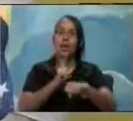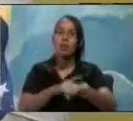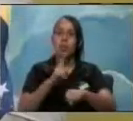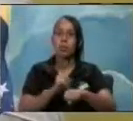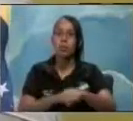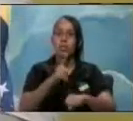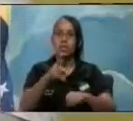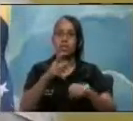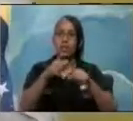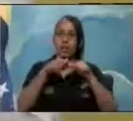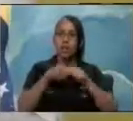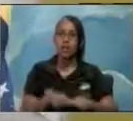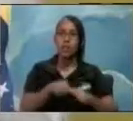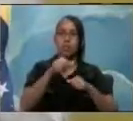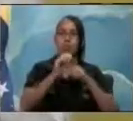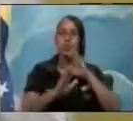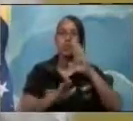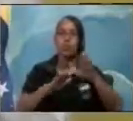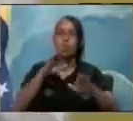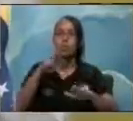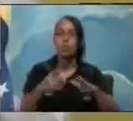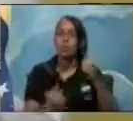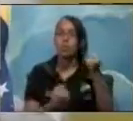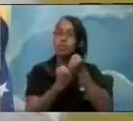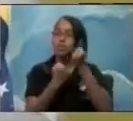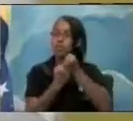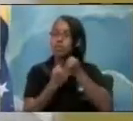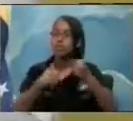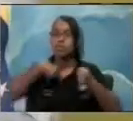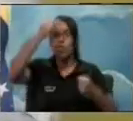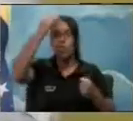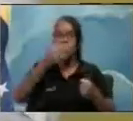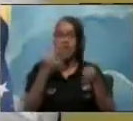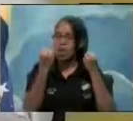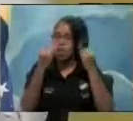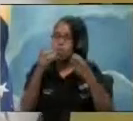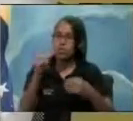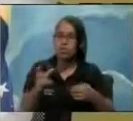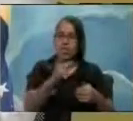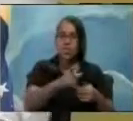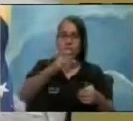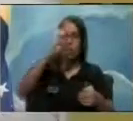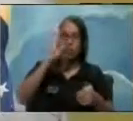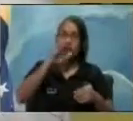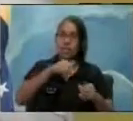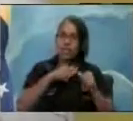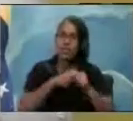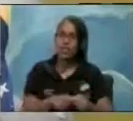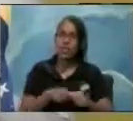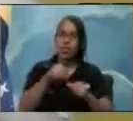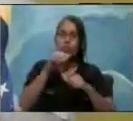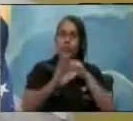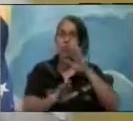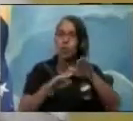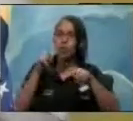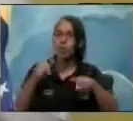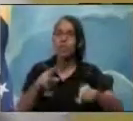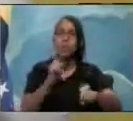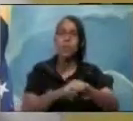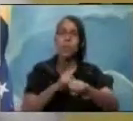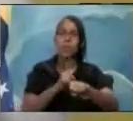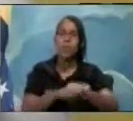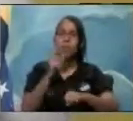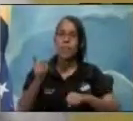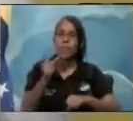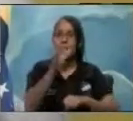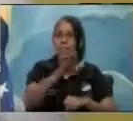se le afirmaron los pies y los tobillos. Yo creo que hay mucha gente que Dios le está afirmando, papá, los pies y los tobillos en este momento, gente